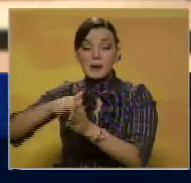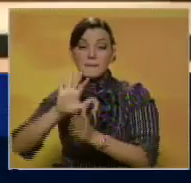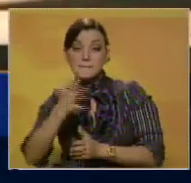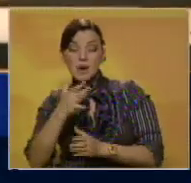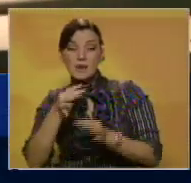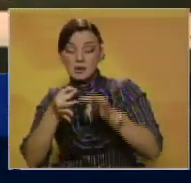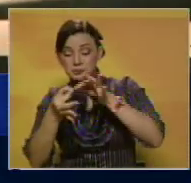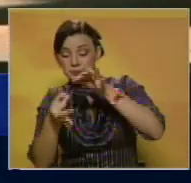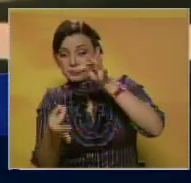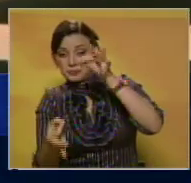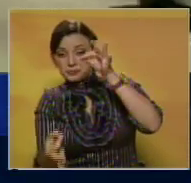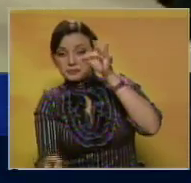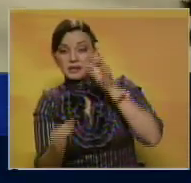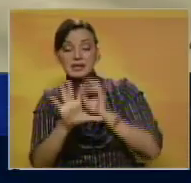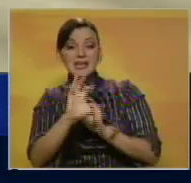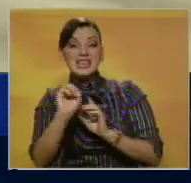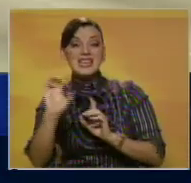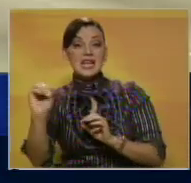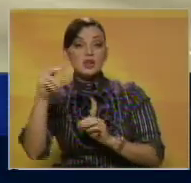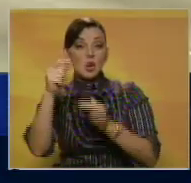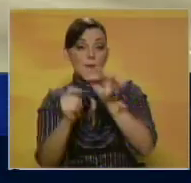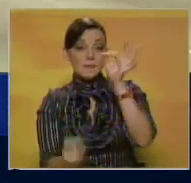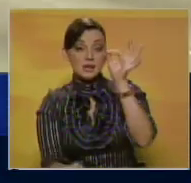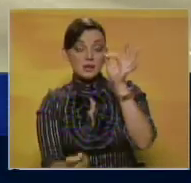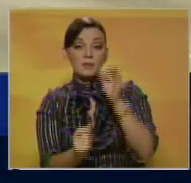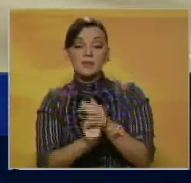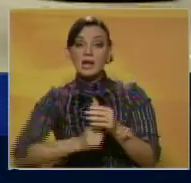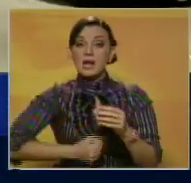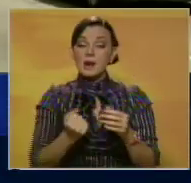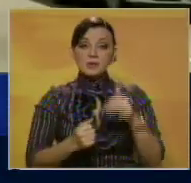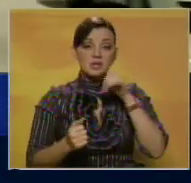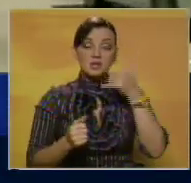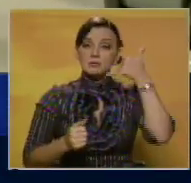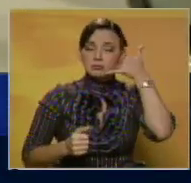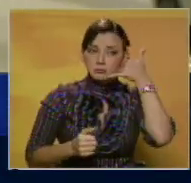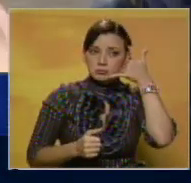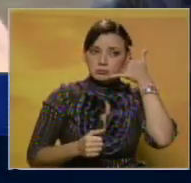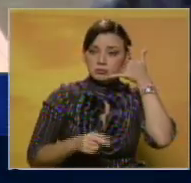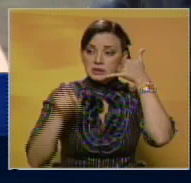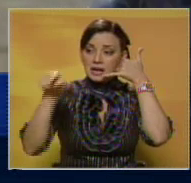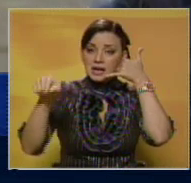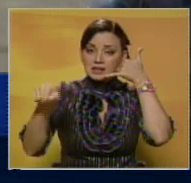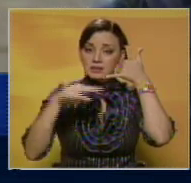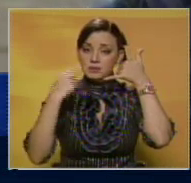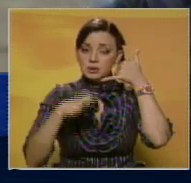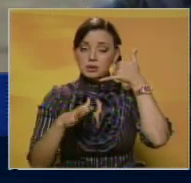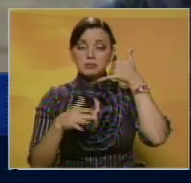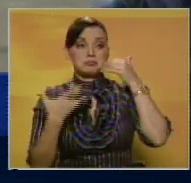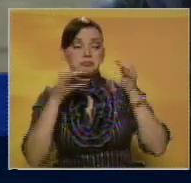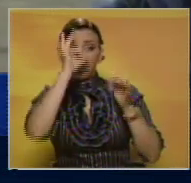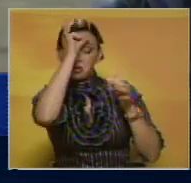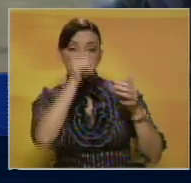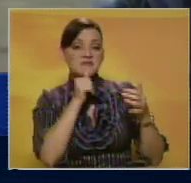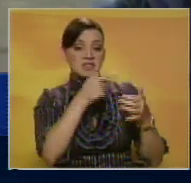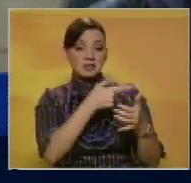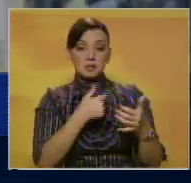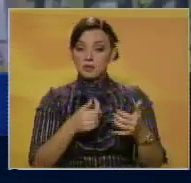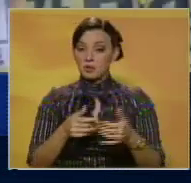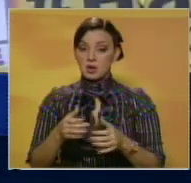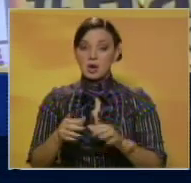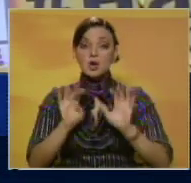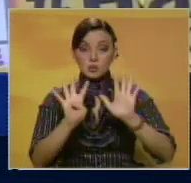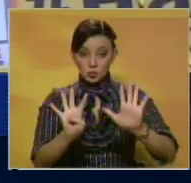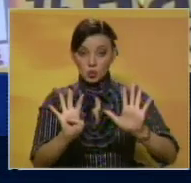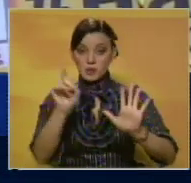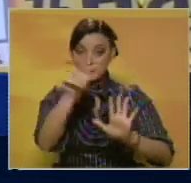500 metros de profundidad, luego de que la policía recibiera una denuncia anónima. Las autoridades precisaron que 9 cuerpos estaban